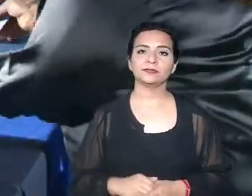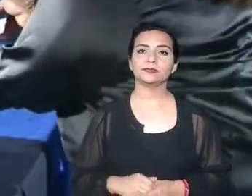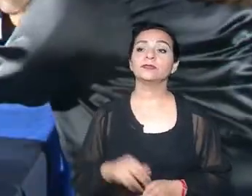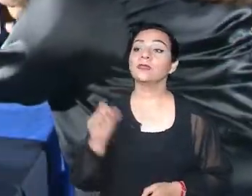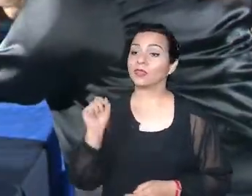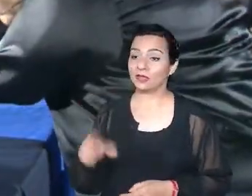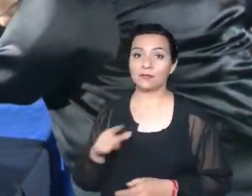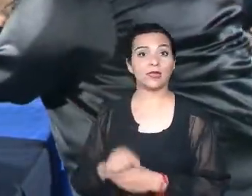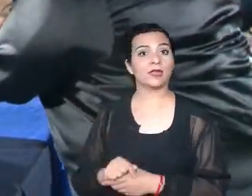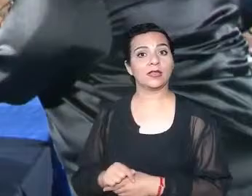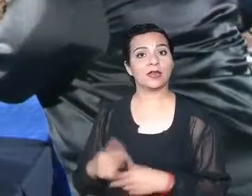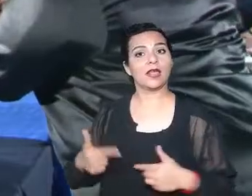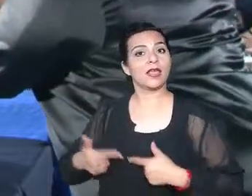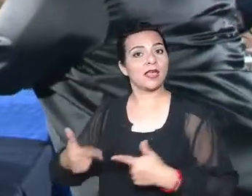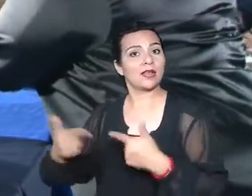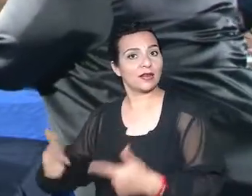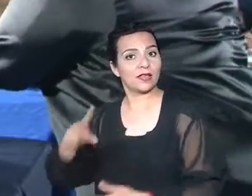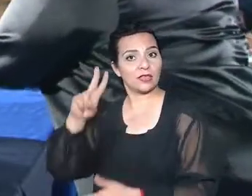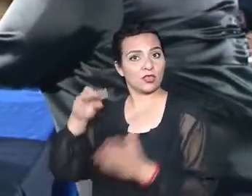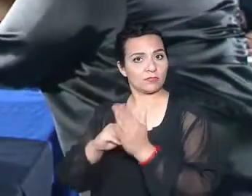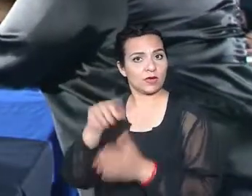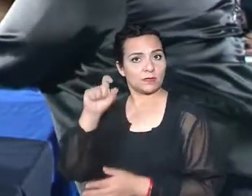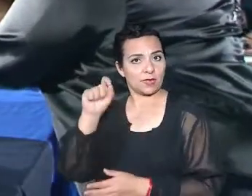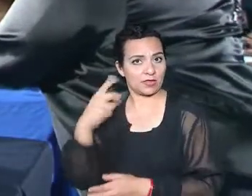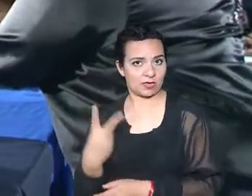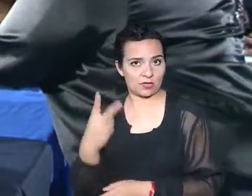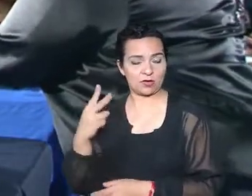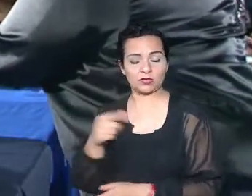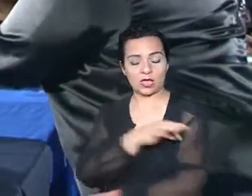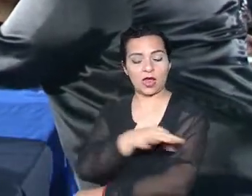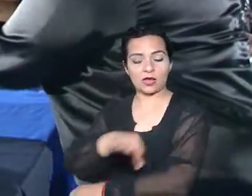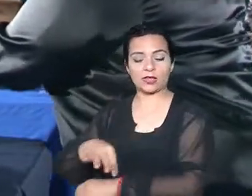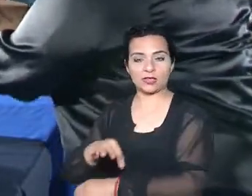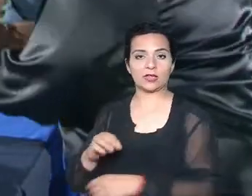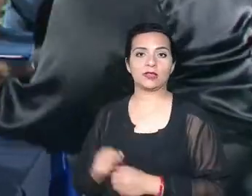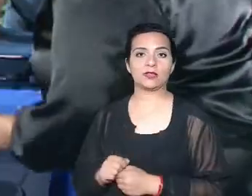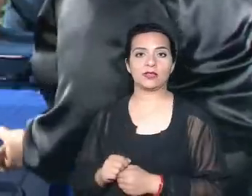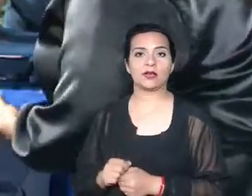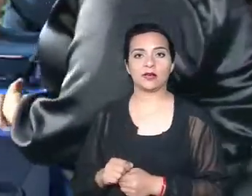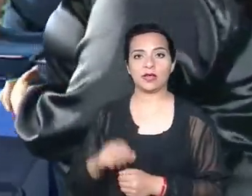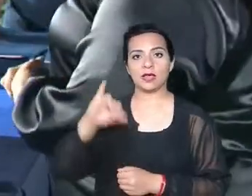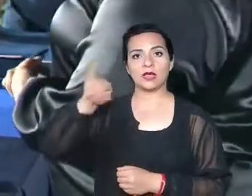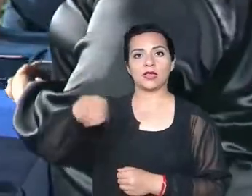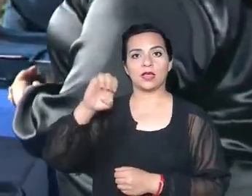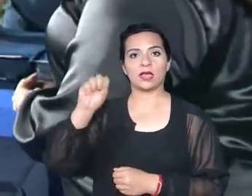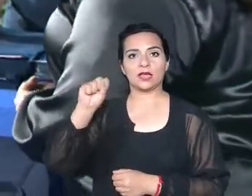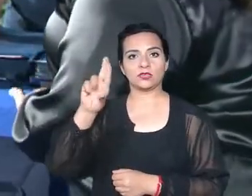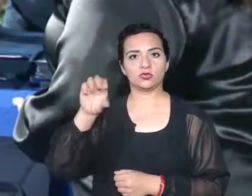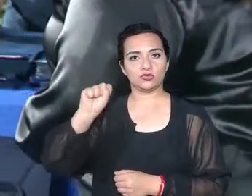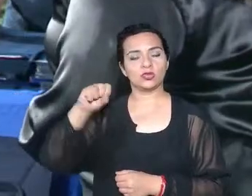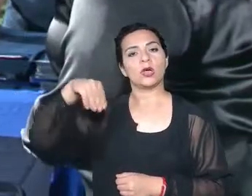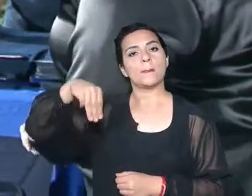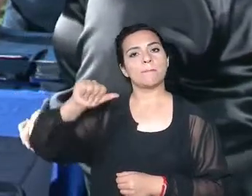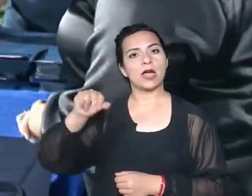Integrando también esta generación 2022 de Arquitectura, recibe su reconocimiento Jesús Manuel Bringas León.